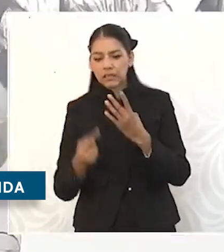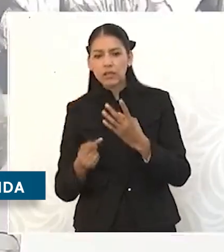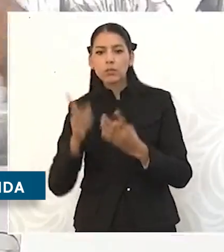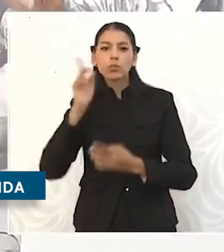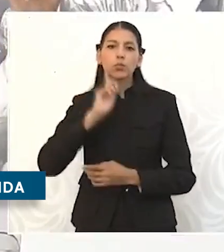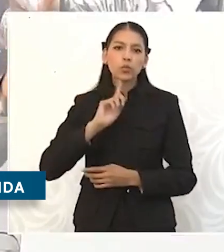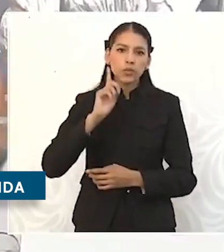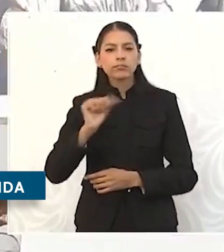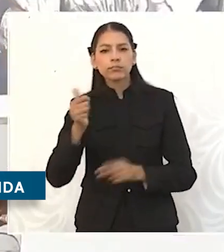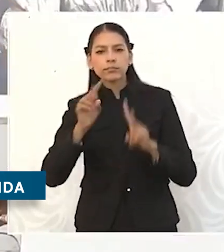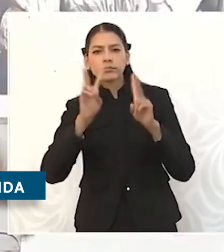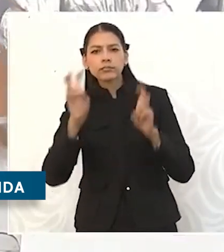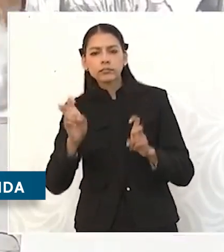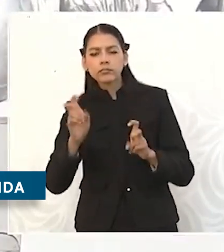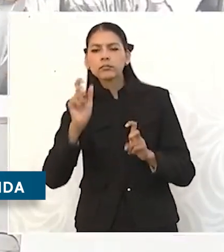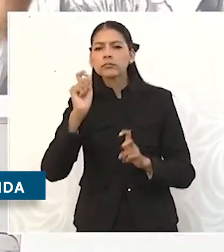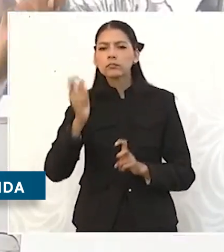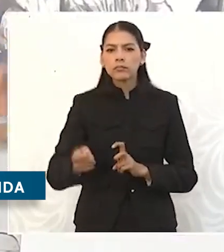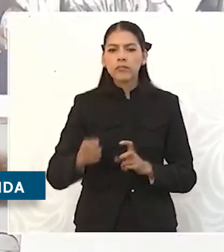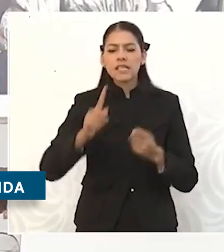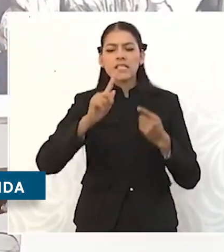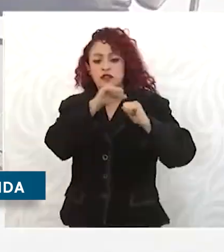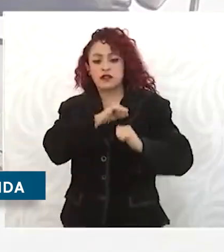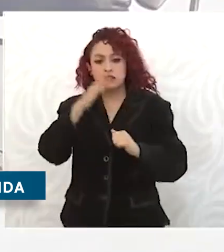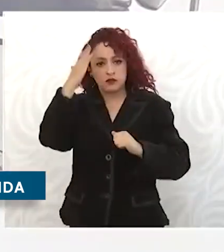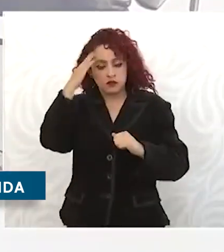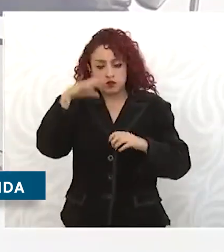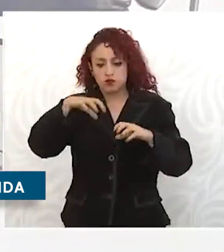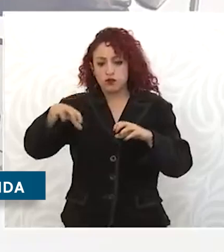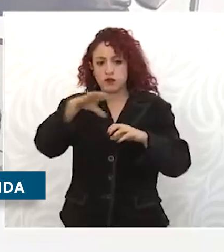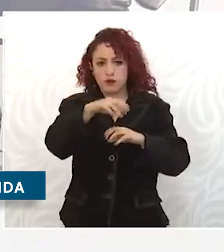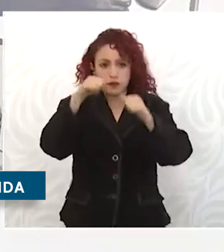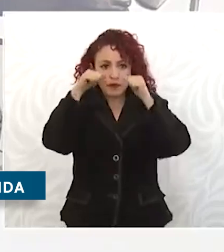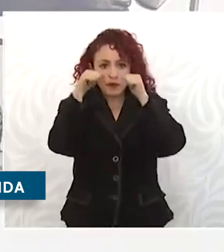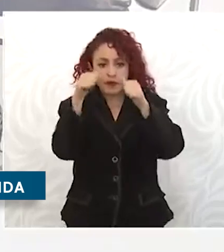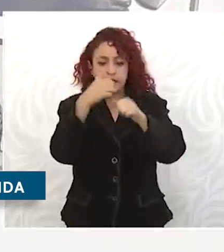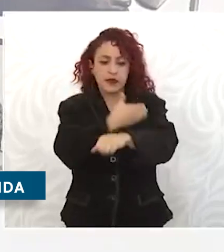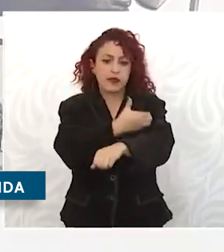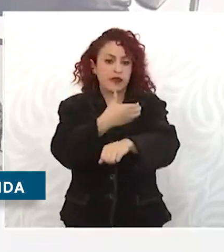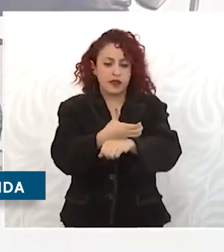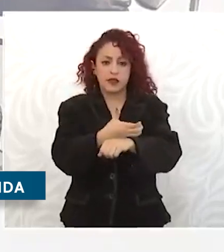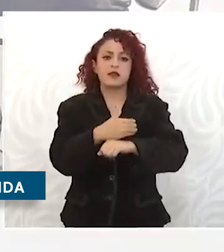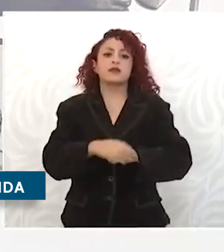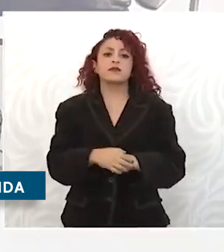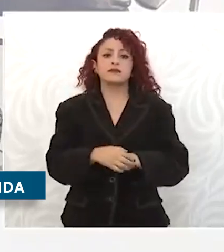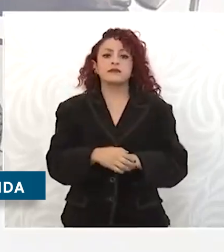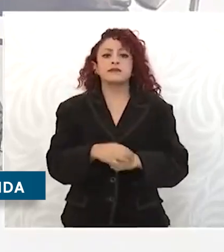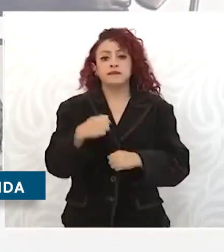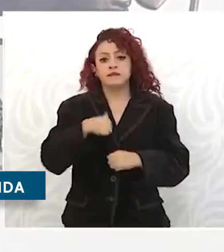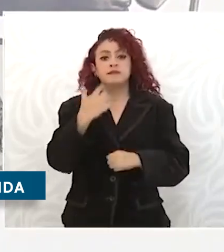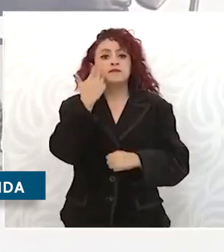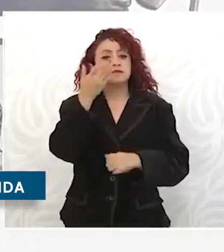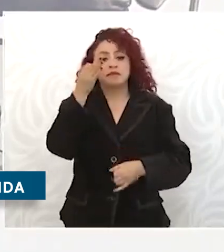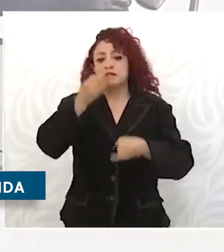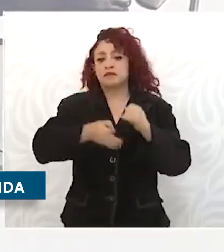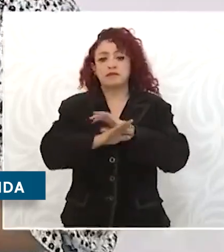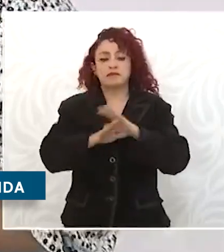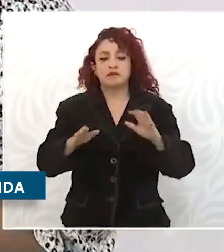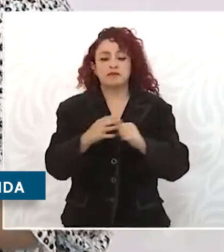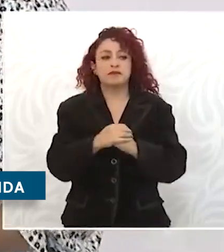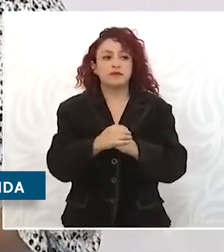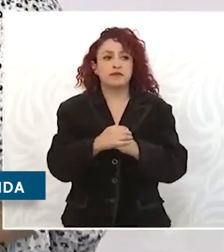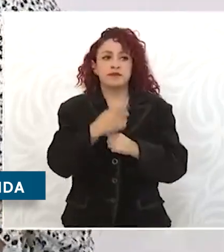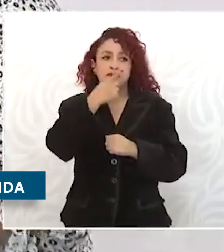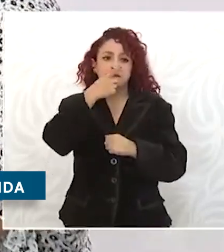mexicana y busca fortalecer la igualidad sustantiva la secretaria de mujeres sitlali Hernández instó a la sociedad mexicana a